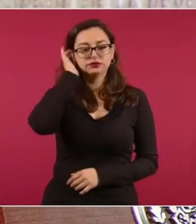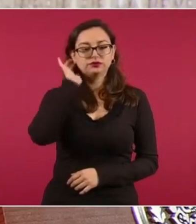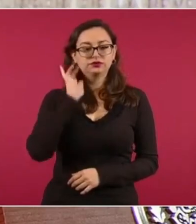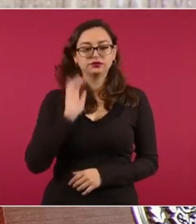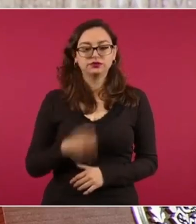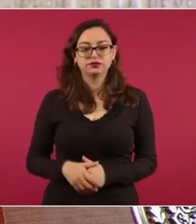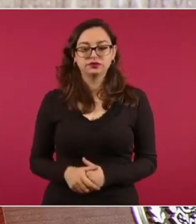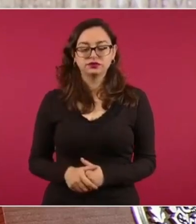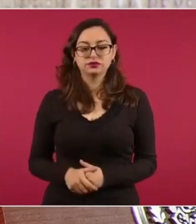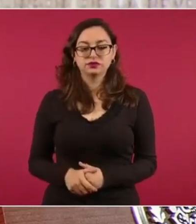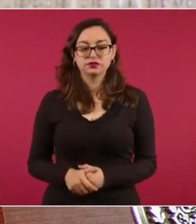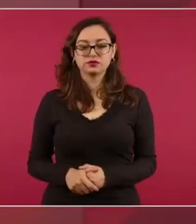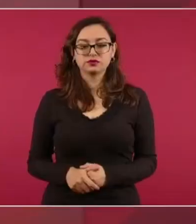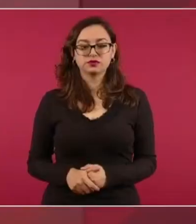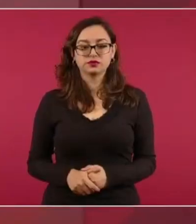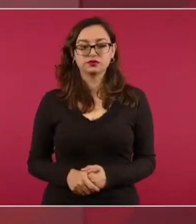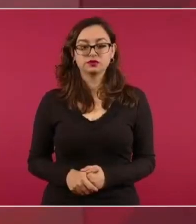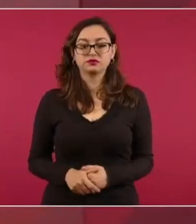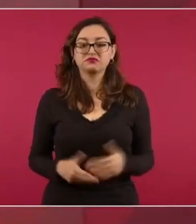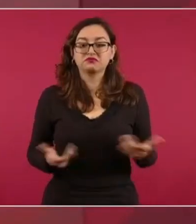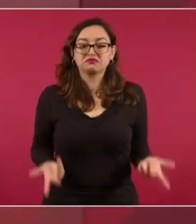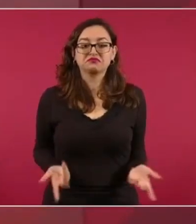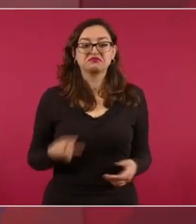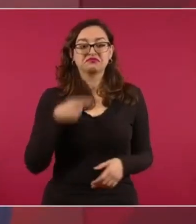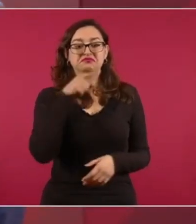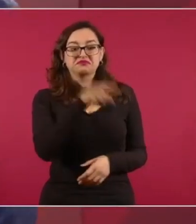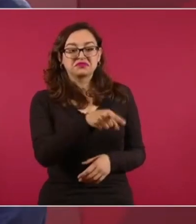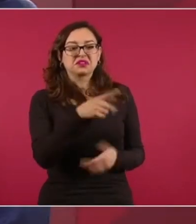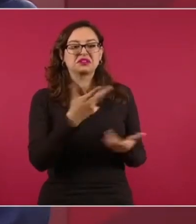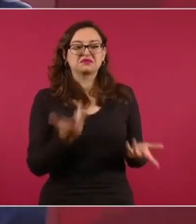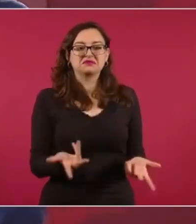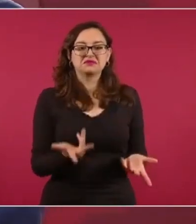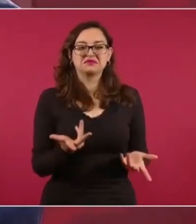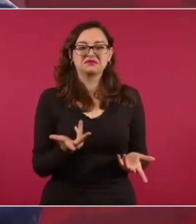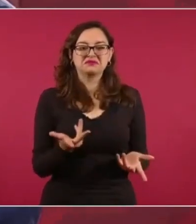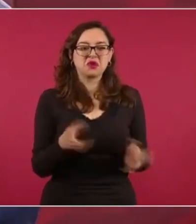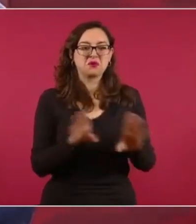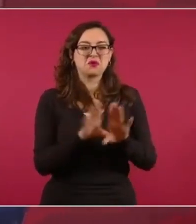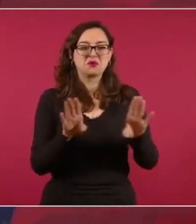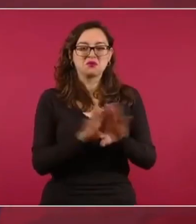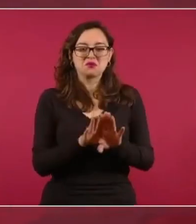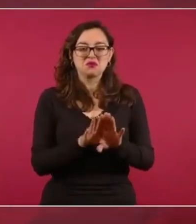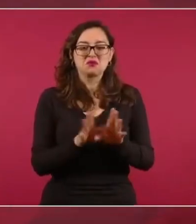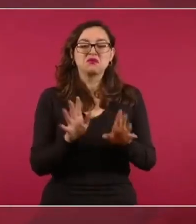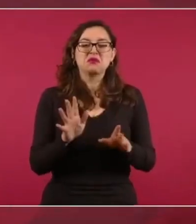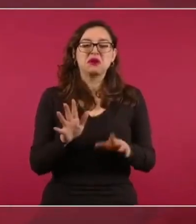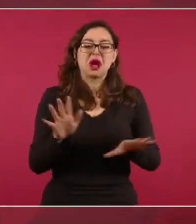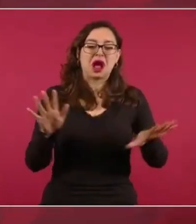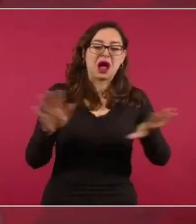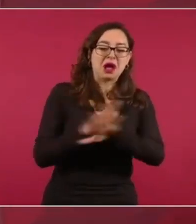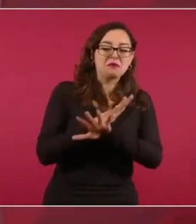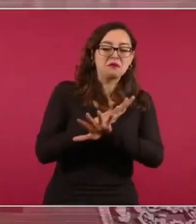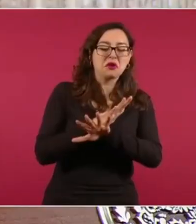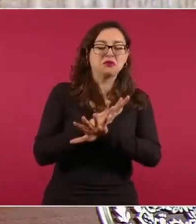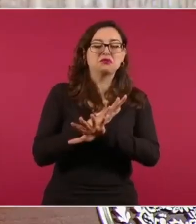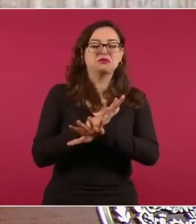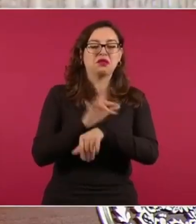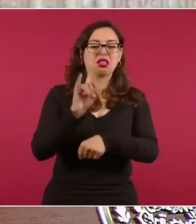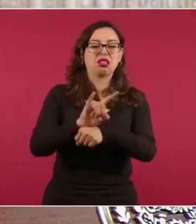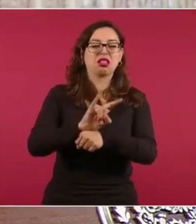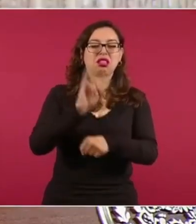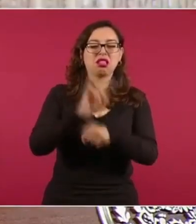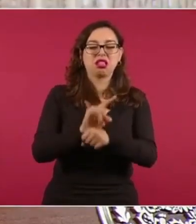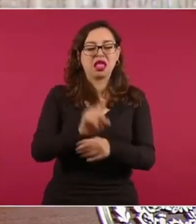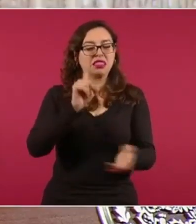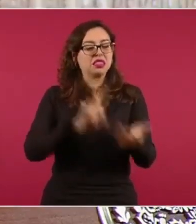Fue lo que se conoce como gatopardismo, eso que consiste en que las cosas en apariencia cambian para